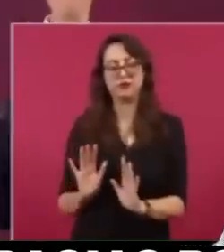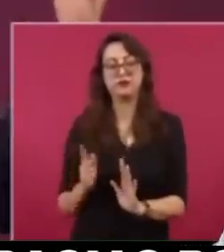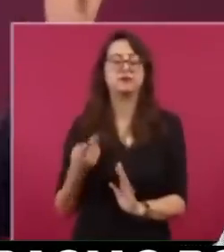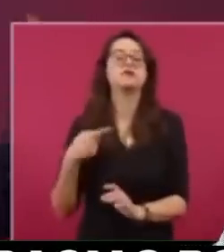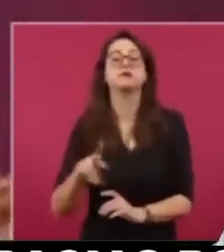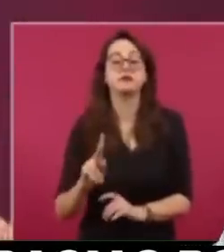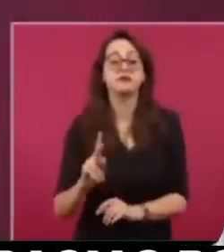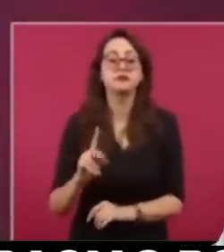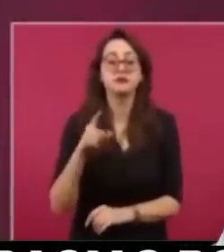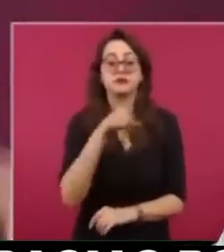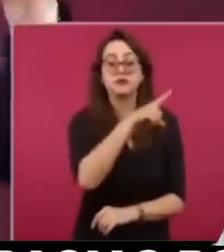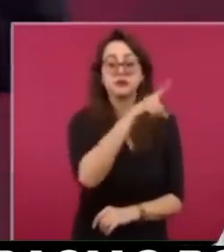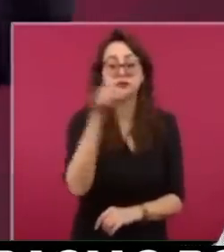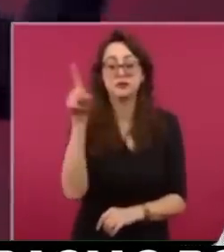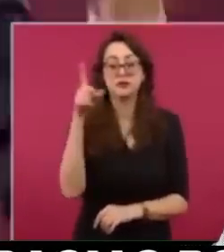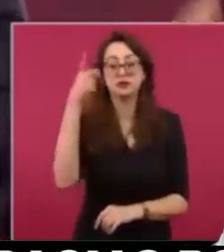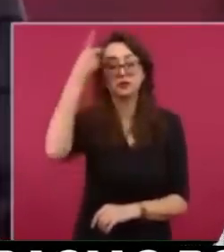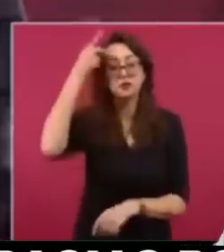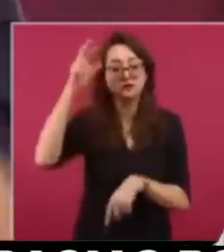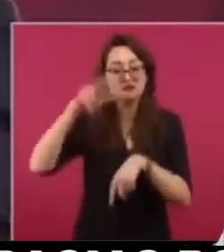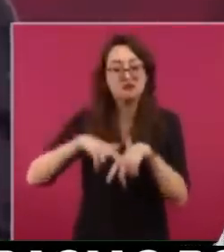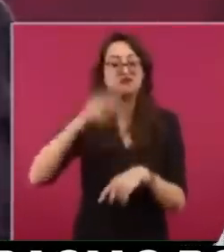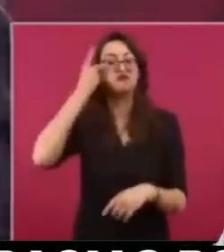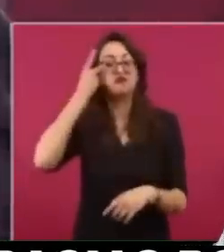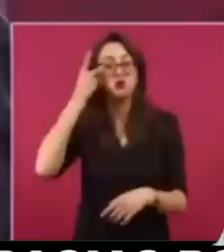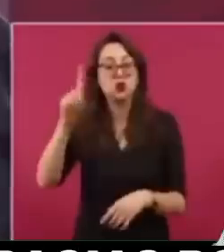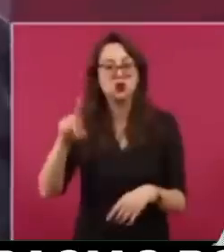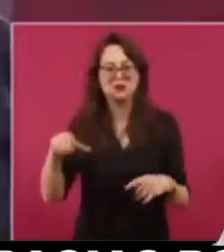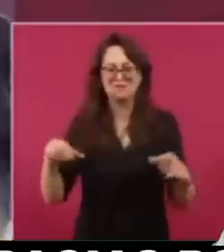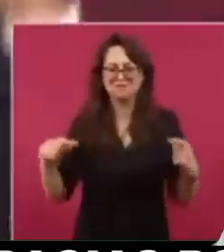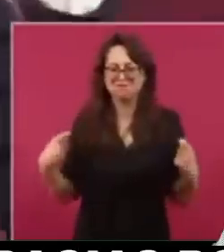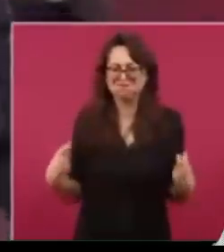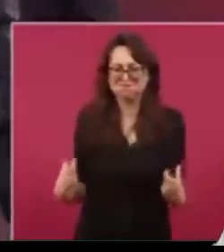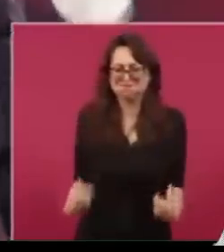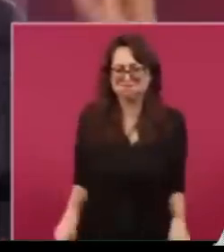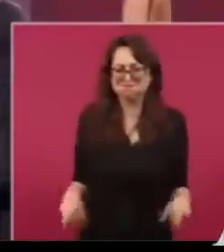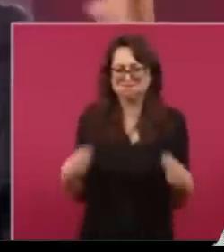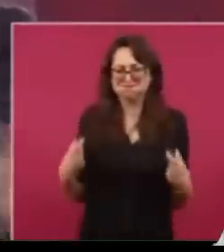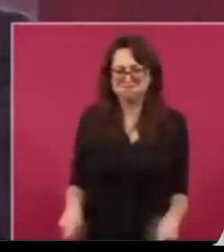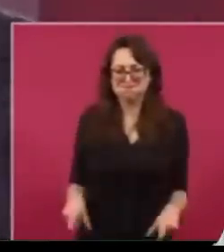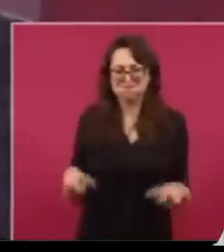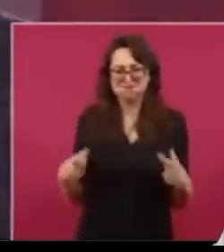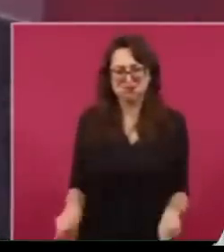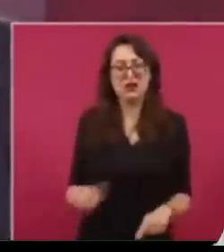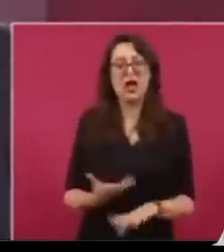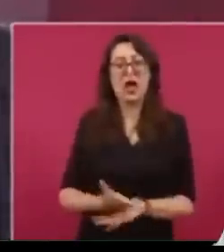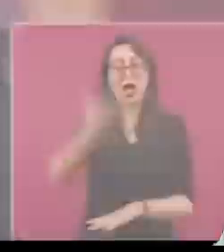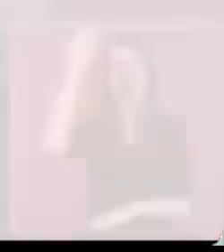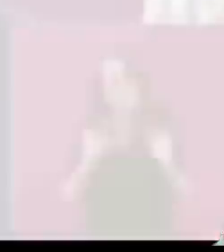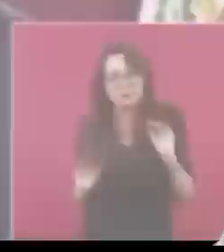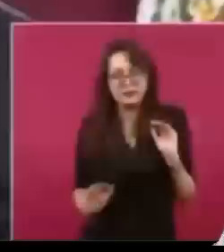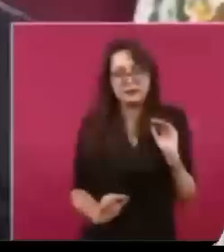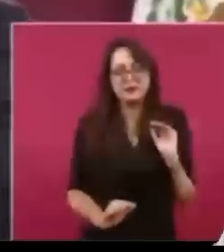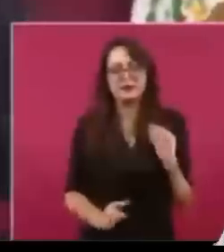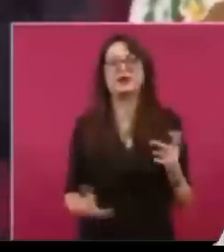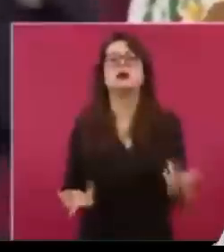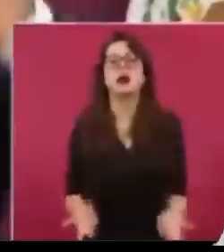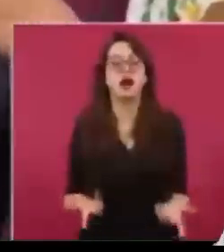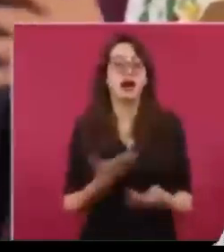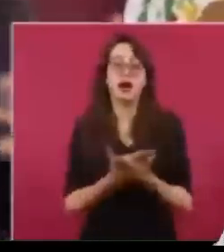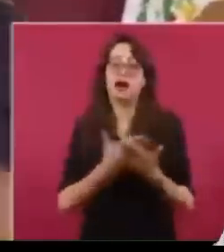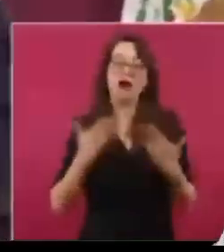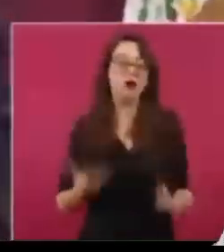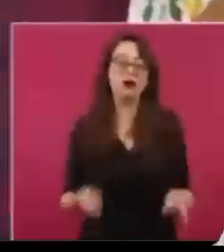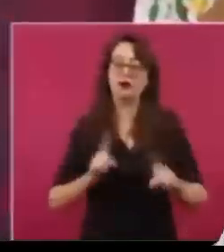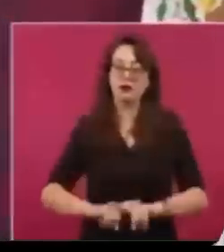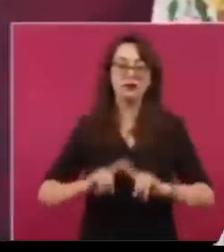muchísimo dinero, son de los más ricos de México y tenían muchísimo poder antes. Entonces, como han cambiado